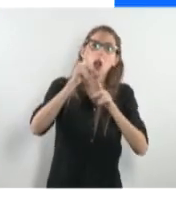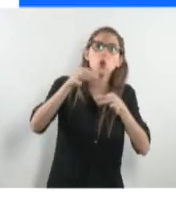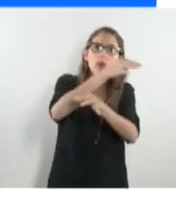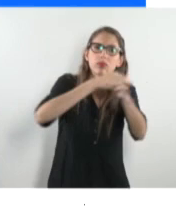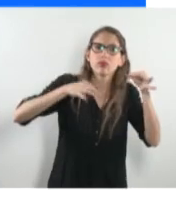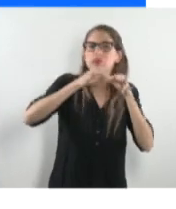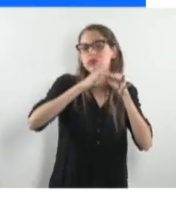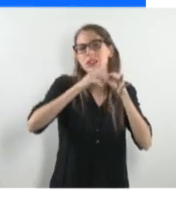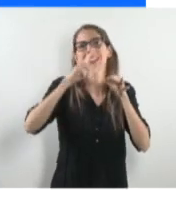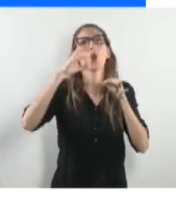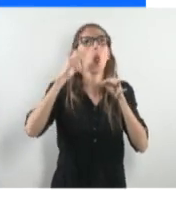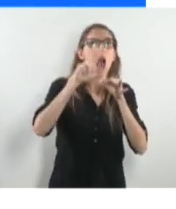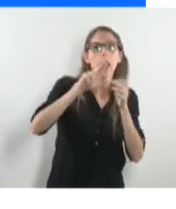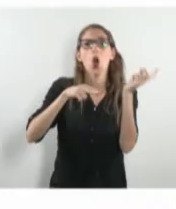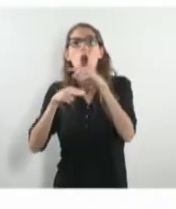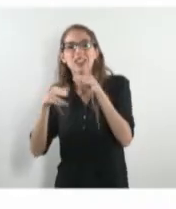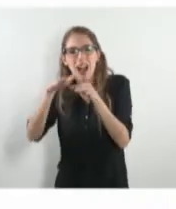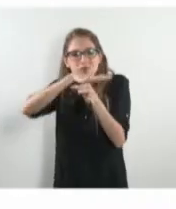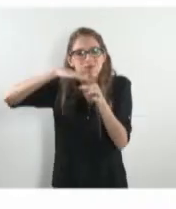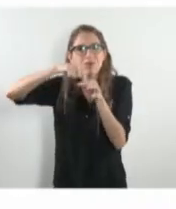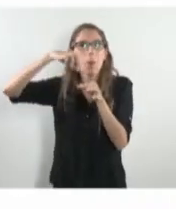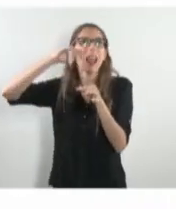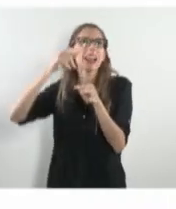el interior de la plaqueta, adheridas al tejido.